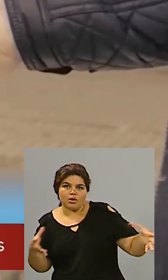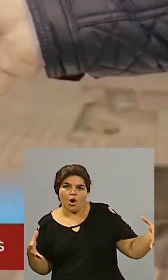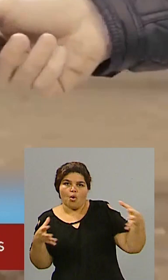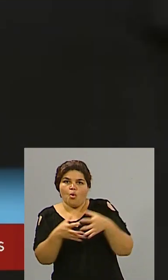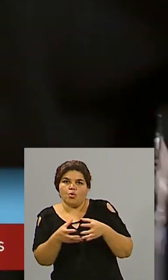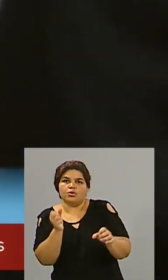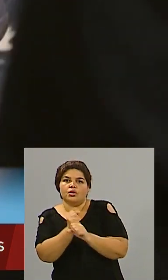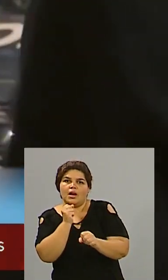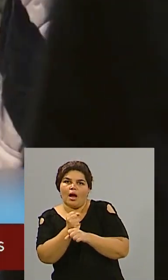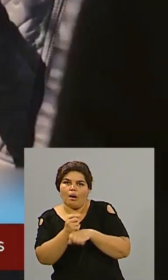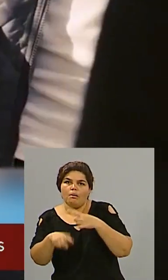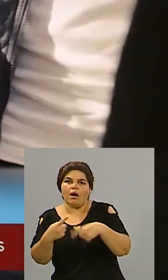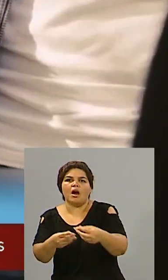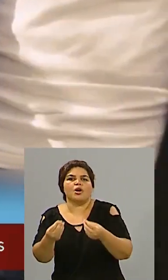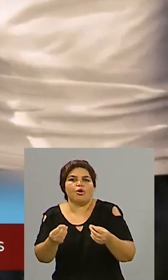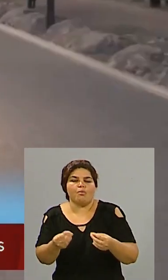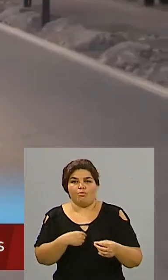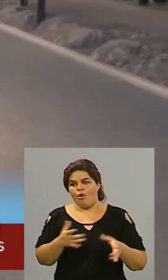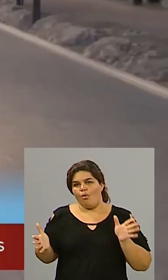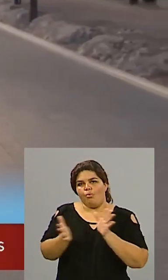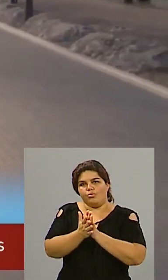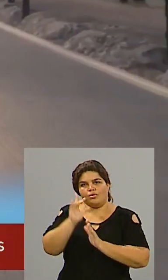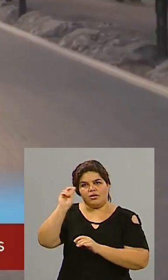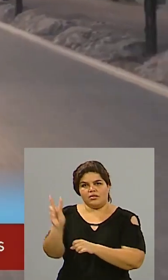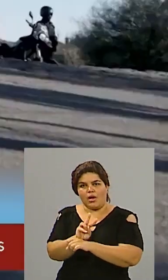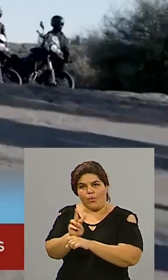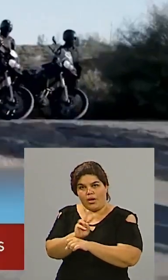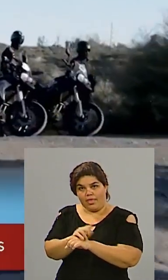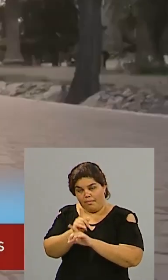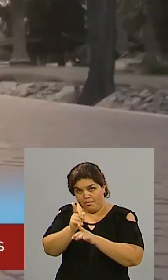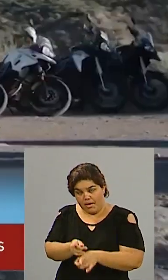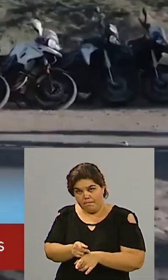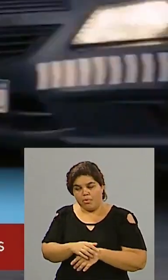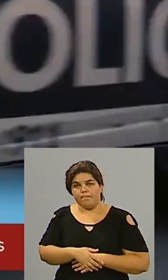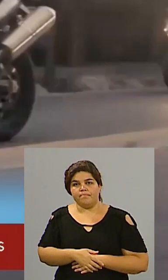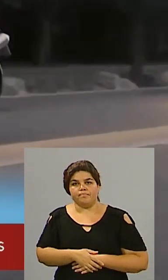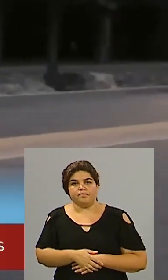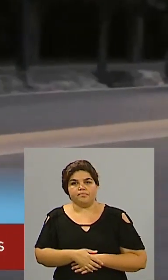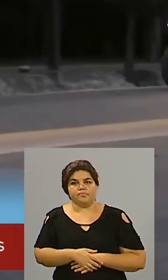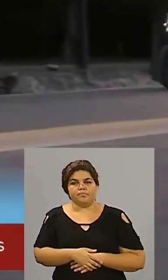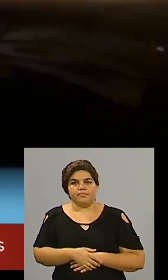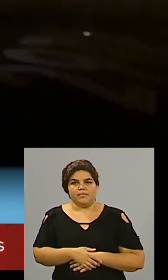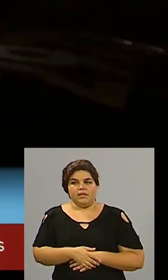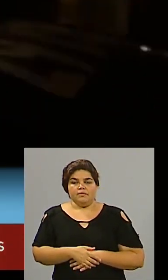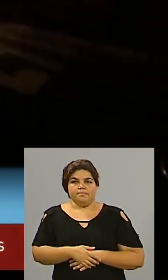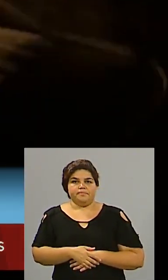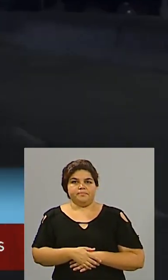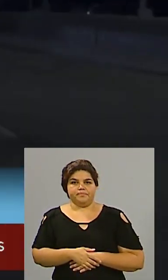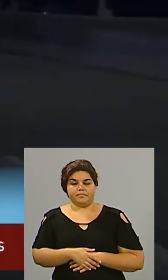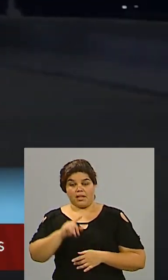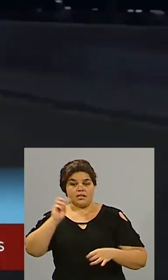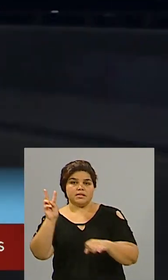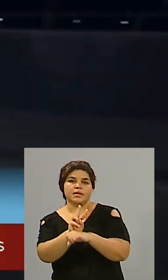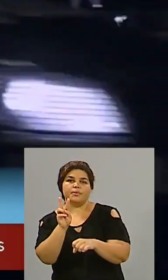desde el lugar de seguridad, ¿no? Y digo, y la relación también es directa, porque La seguridad hace en sus fines, ¿no?, al